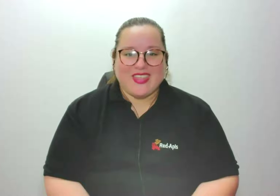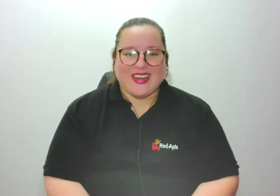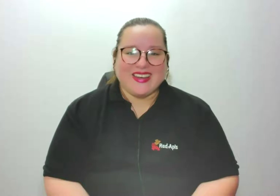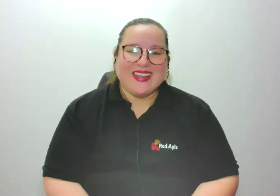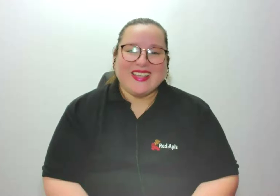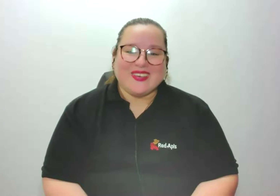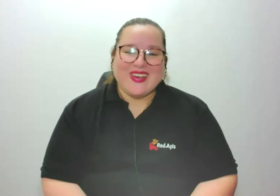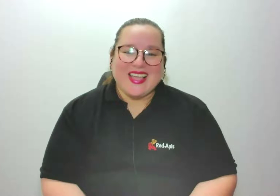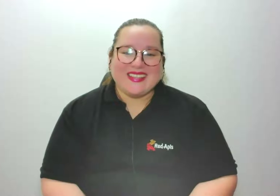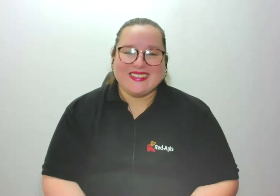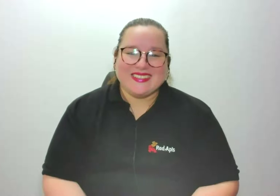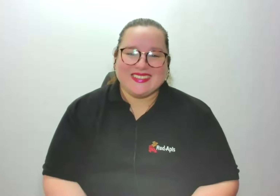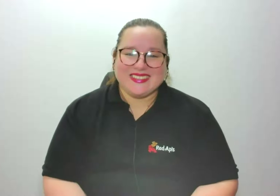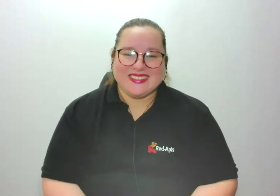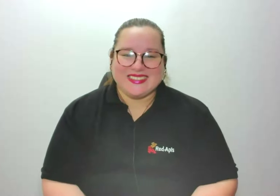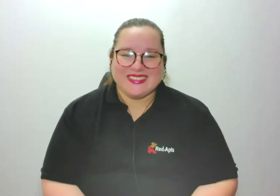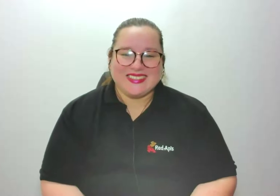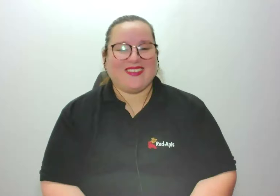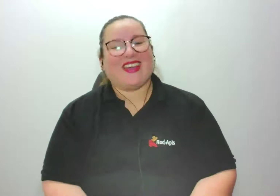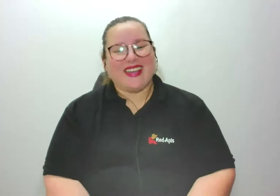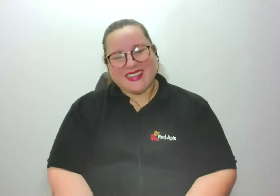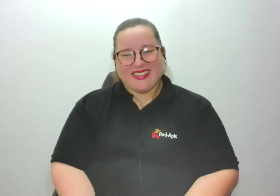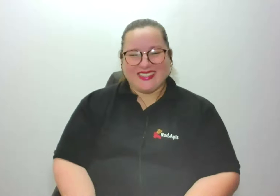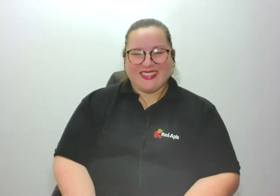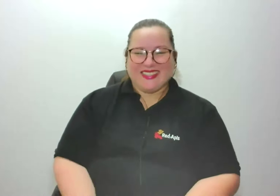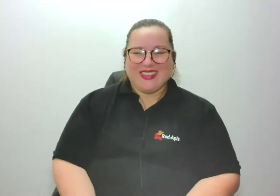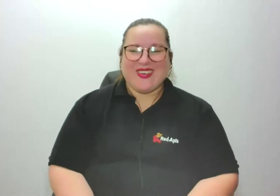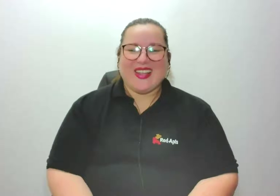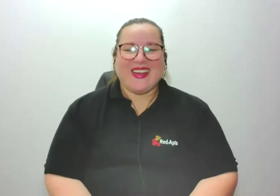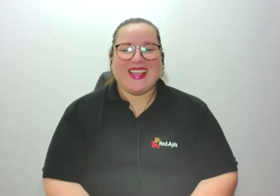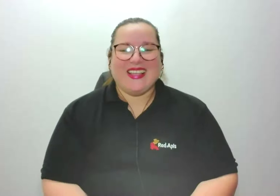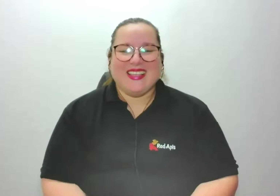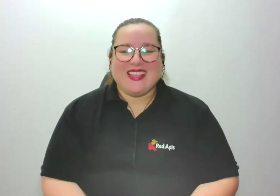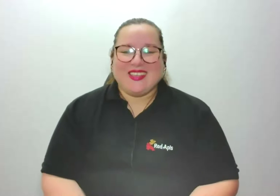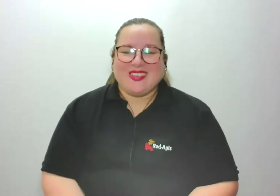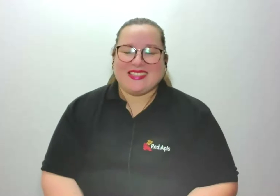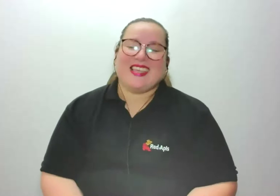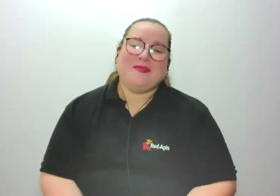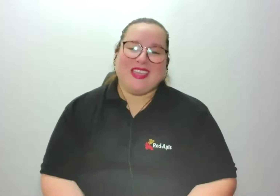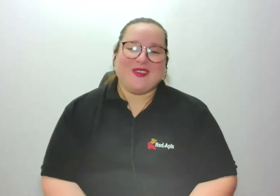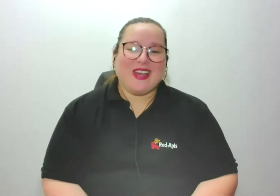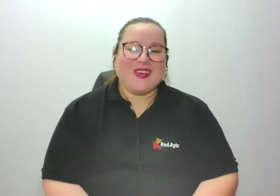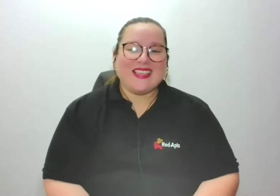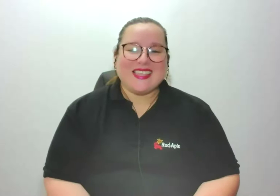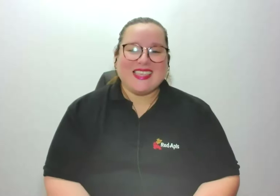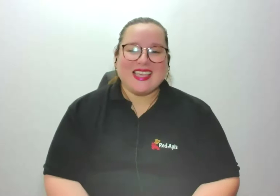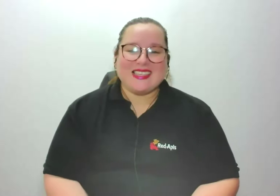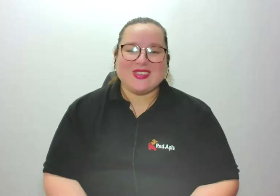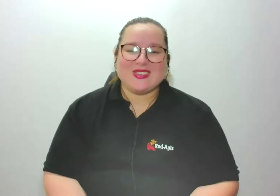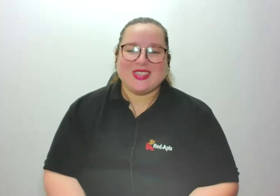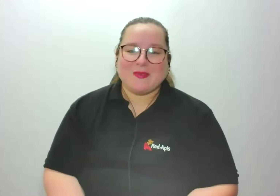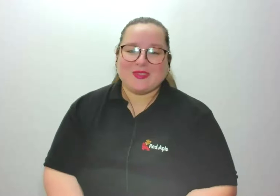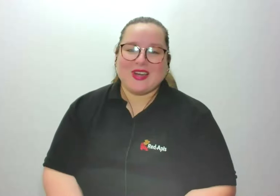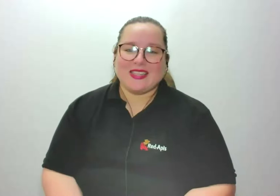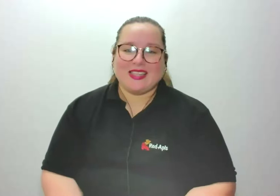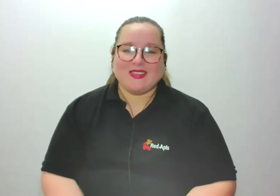Muy bien. Hola, qué bacán. Hola, hola. Ese es mi nombre en lengua de señas. Yo